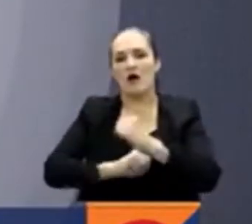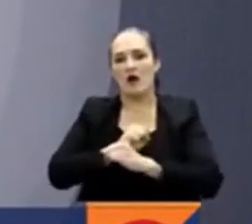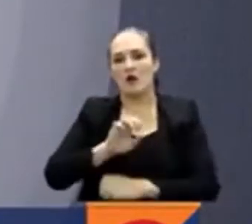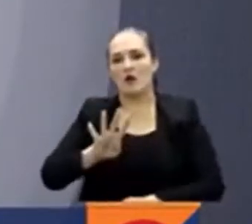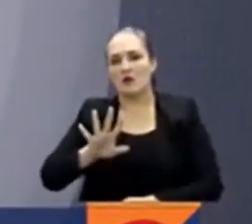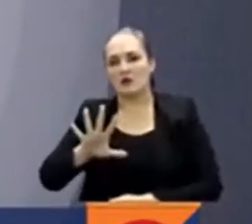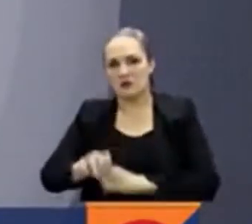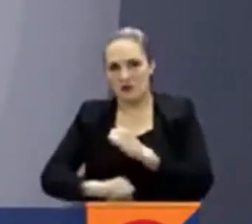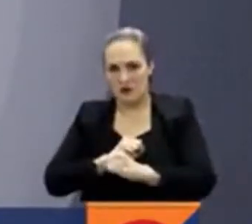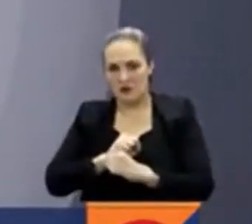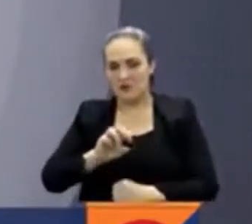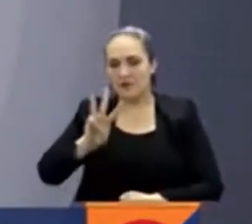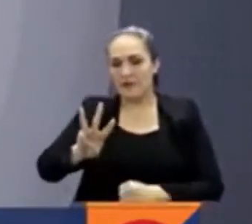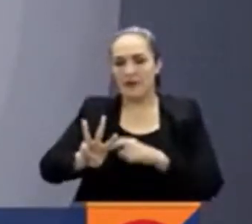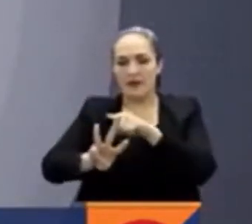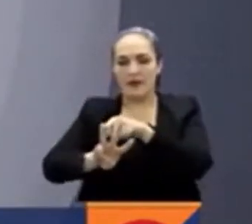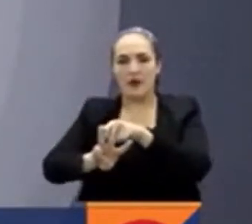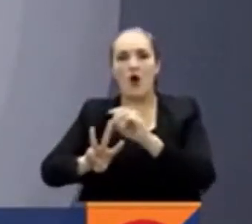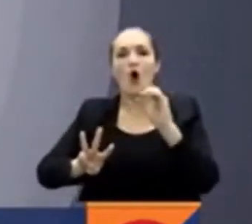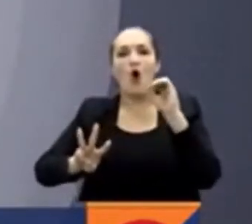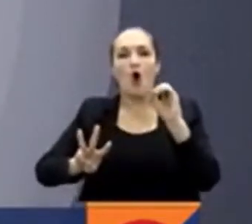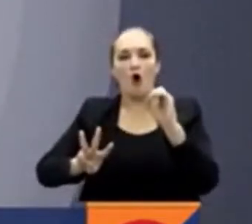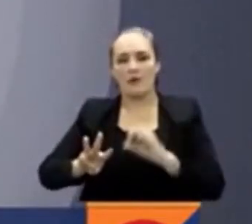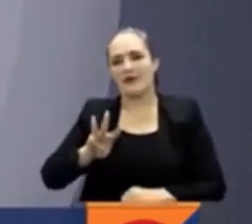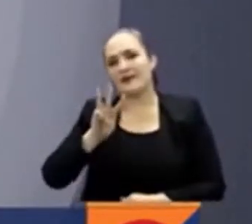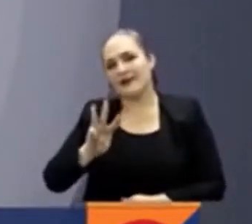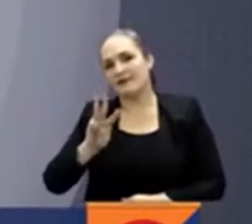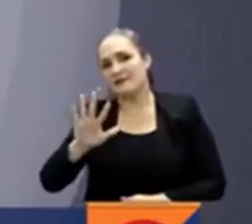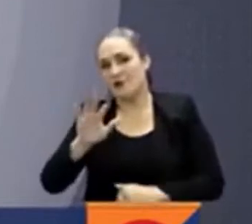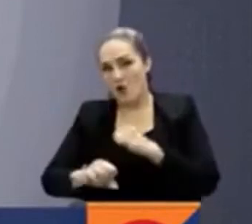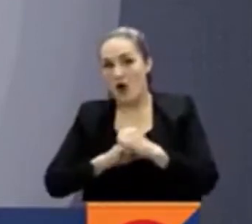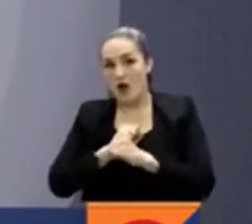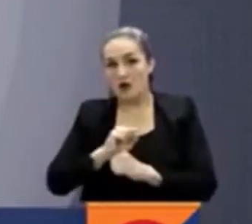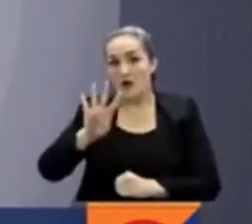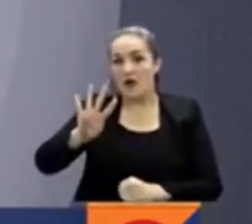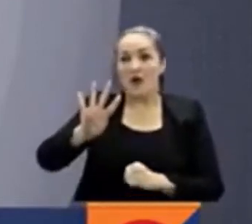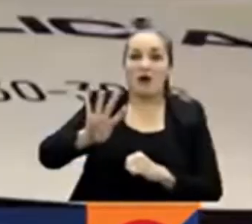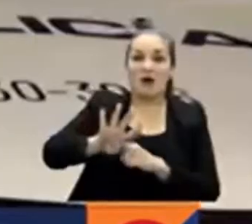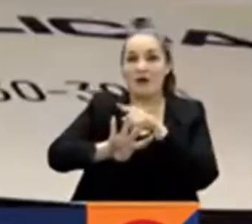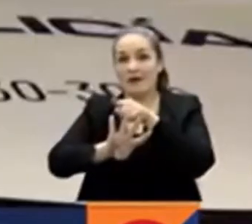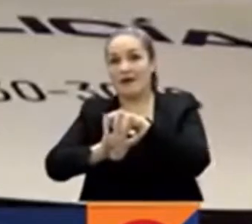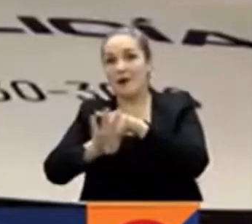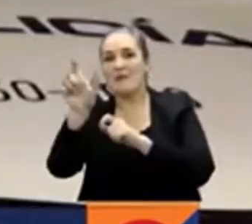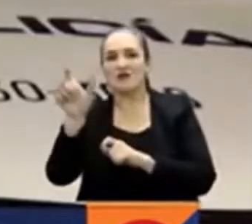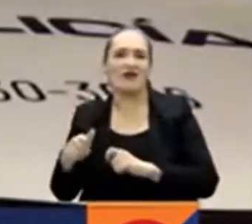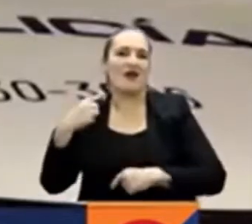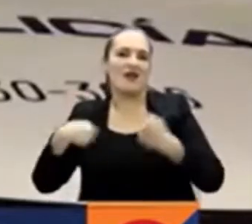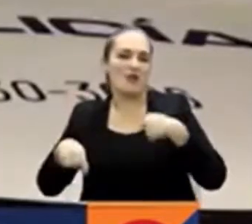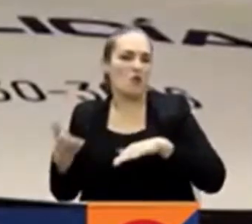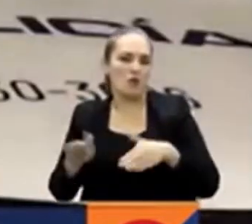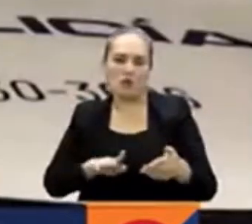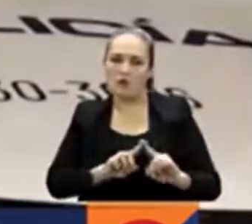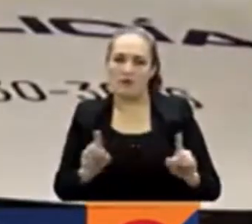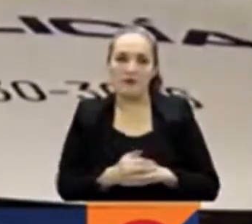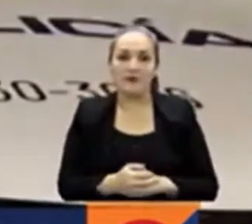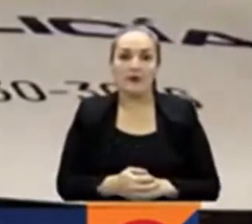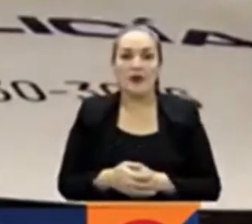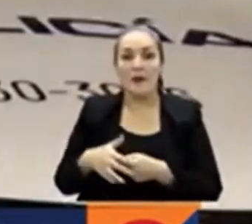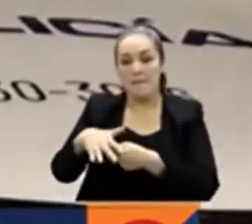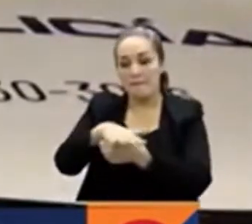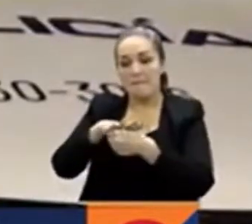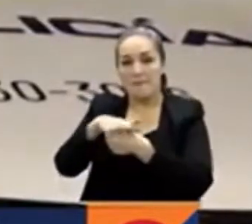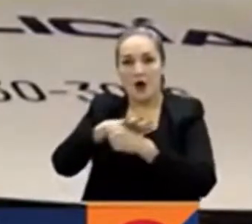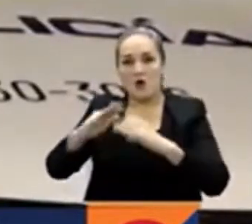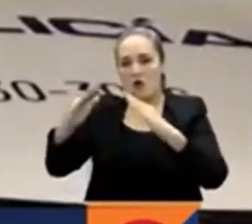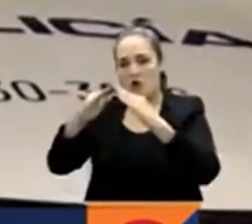45, y un hombre de 35 años. Una cuarta persona resultó gravemente herida. Al interior de una residencia ubicada en el barrio Ita,